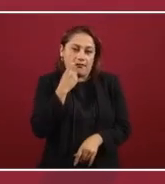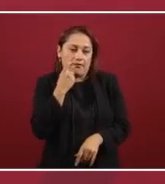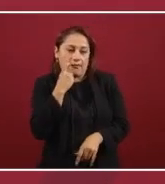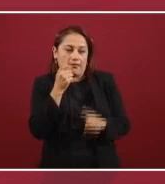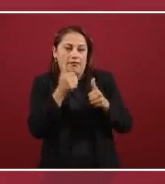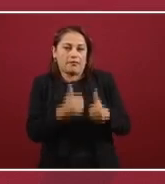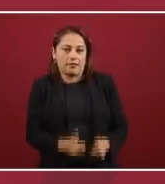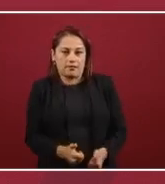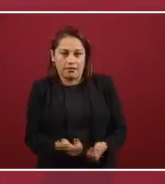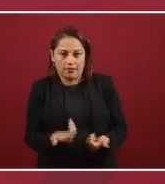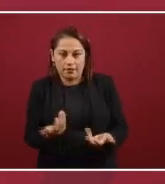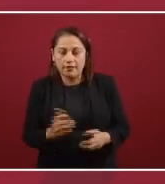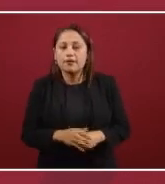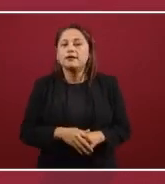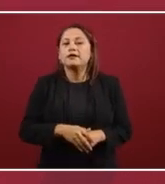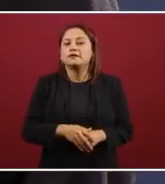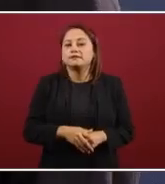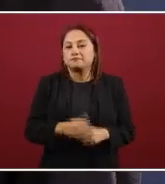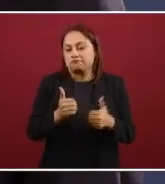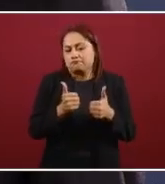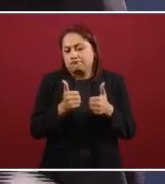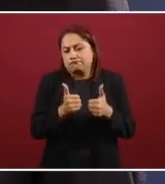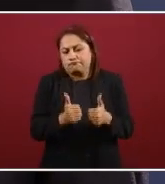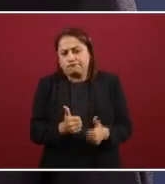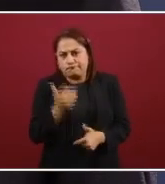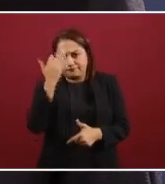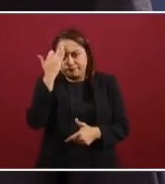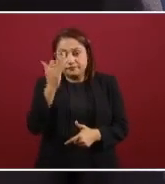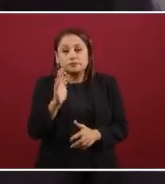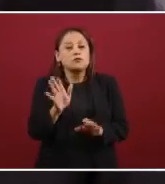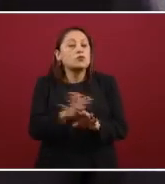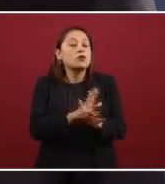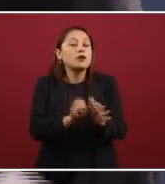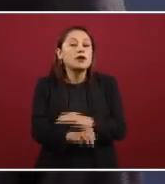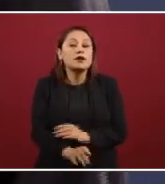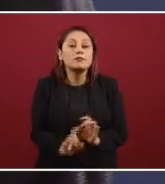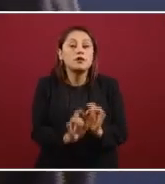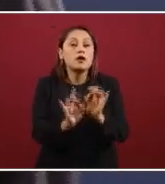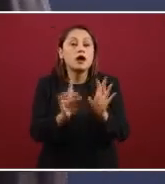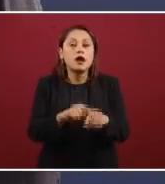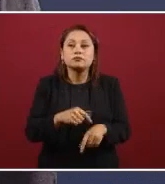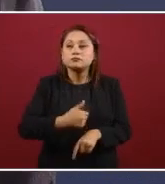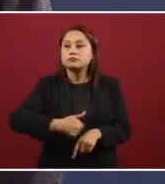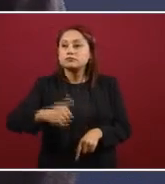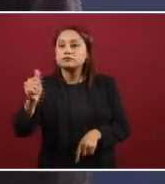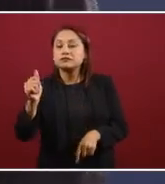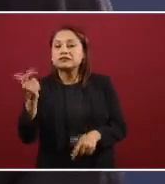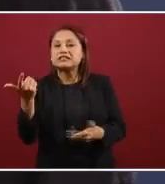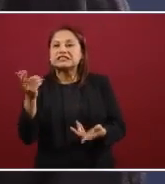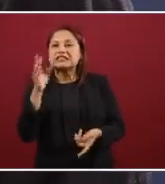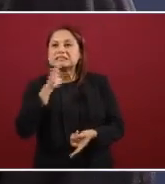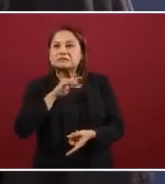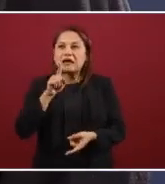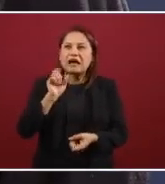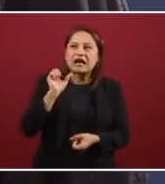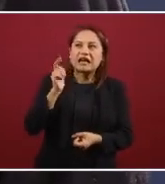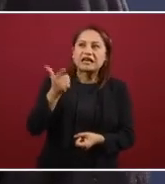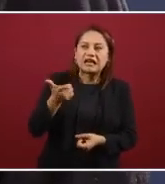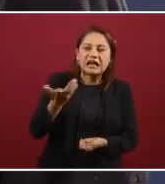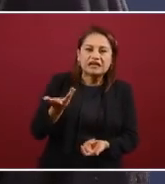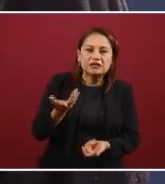tiempo. Si le va mal a un miembro de la familia, acuden en su apoyo otros miembros de la